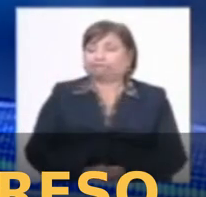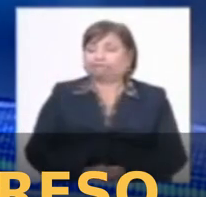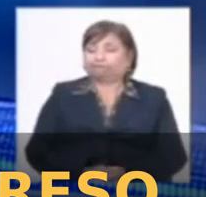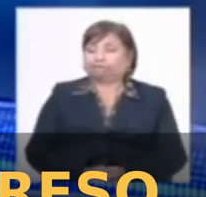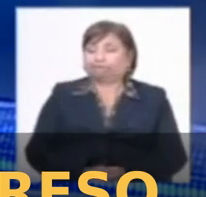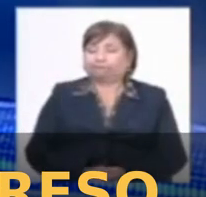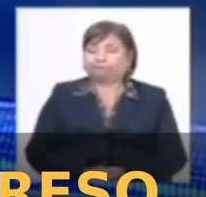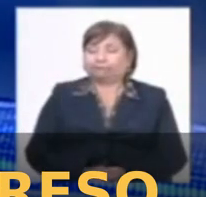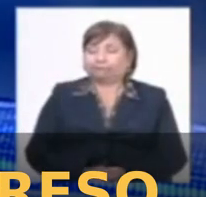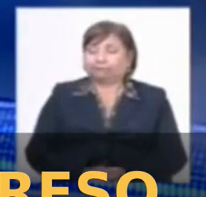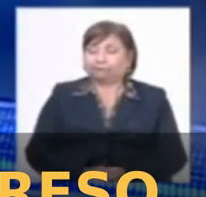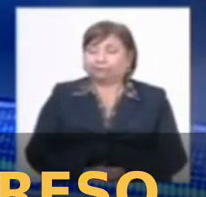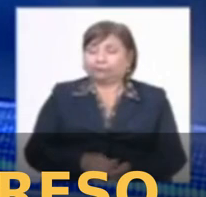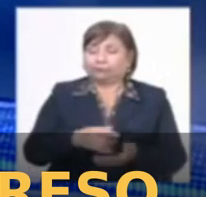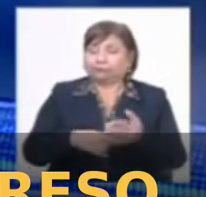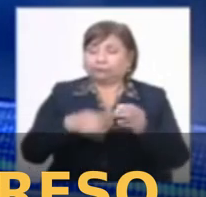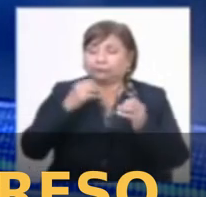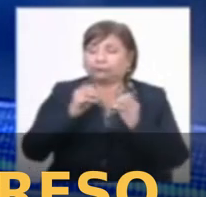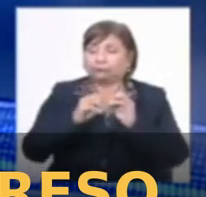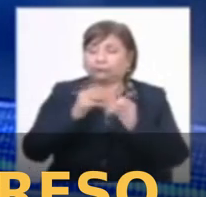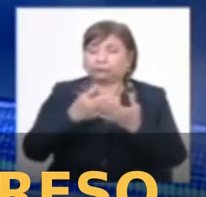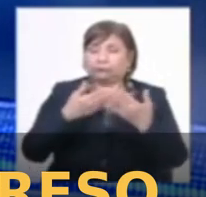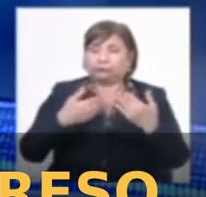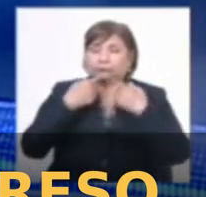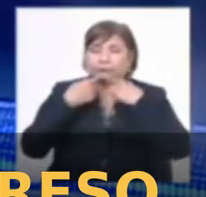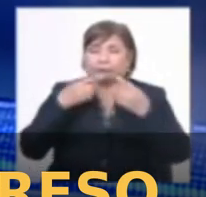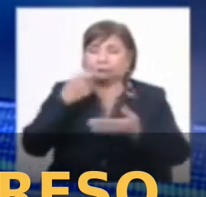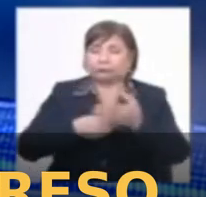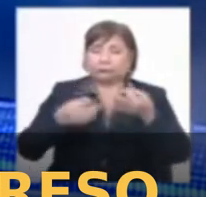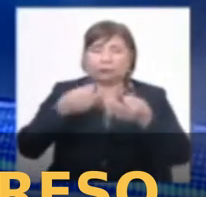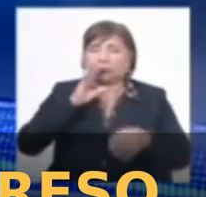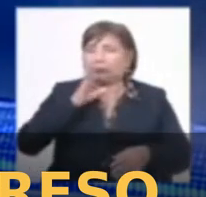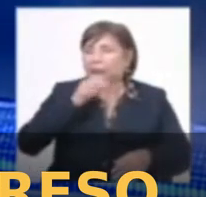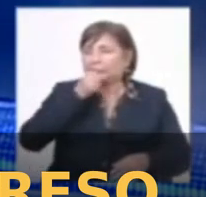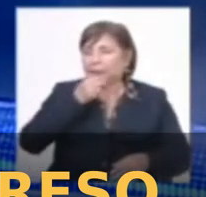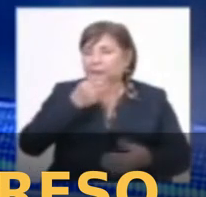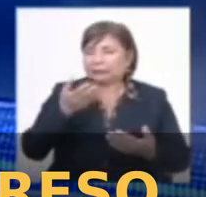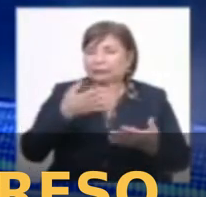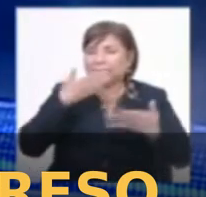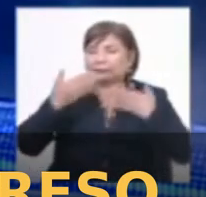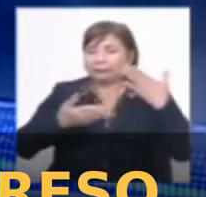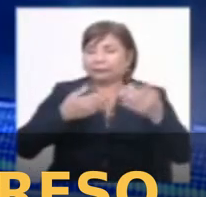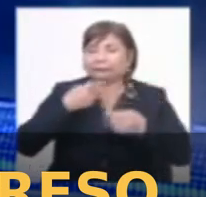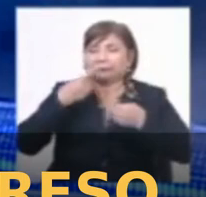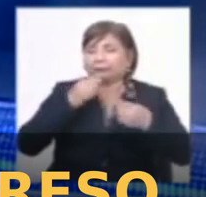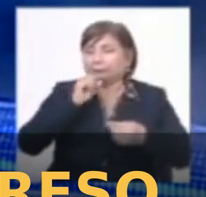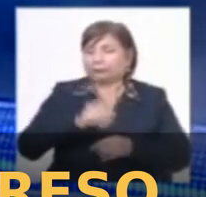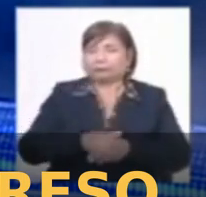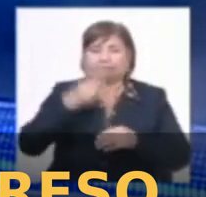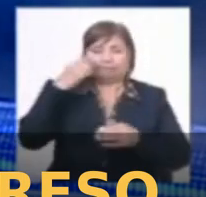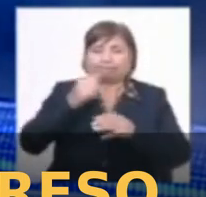ella dice que ha recibido una retribución económica, empezó así su alocución